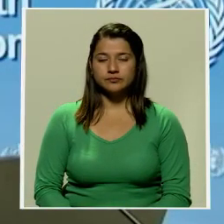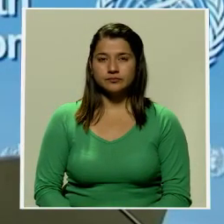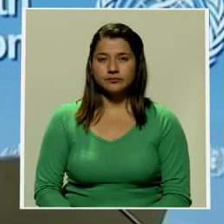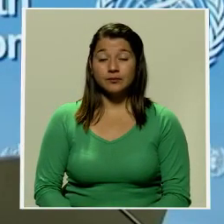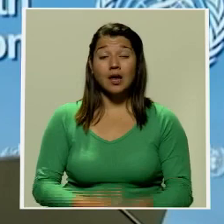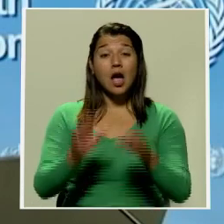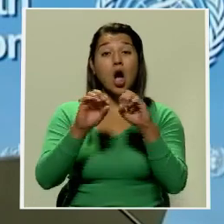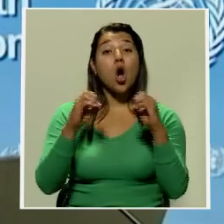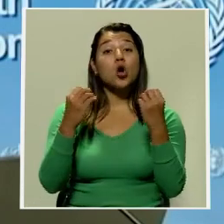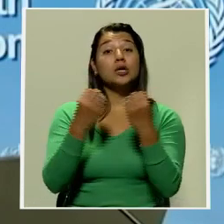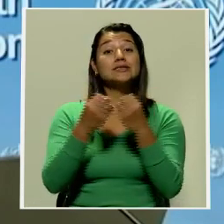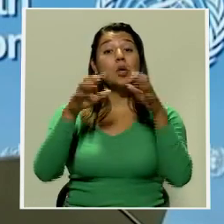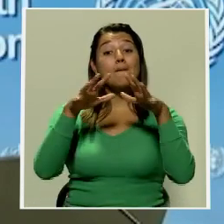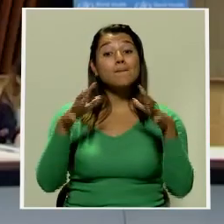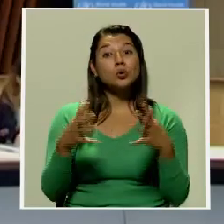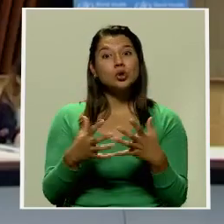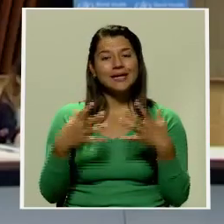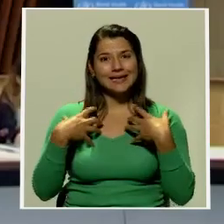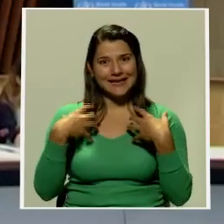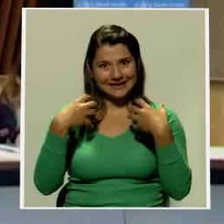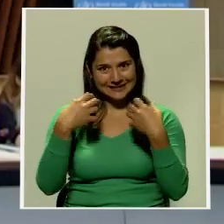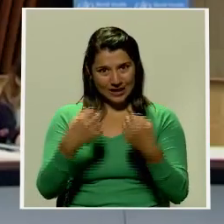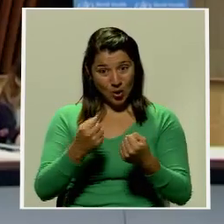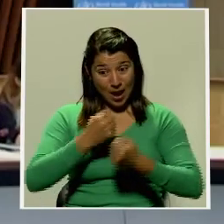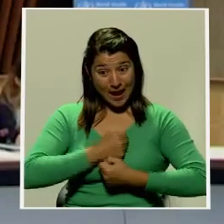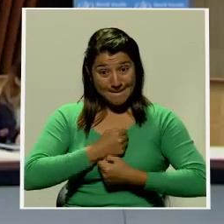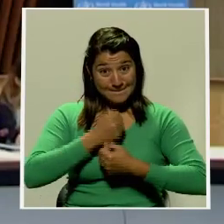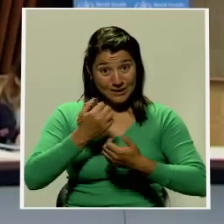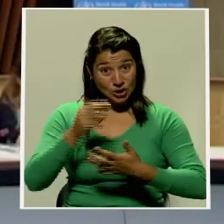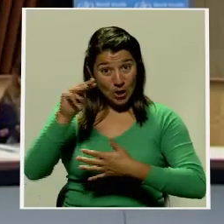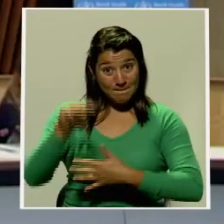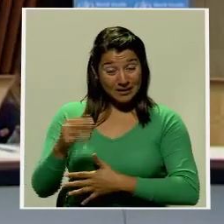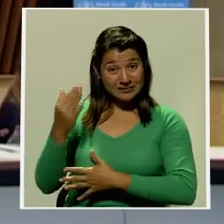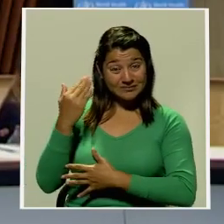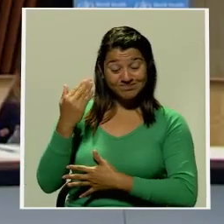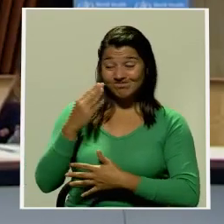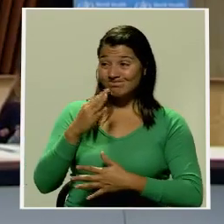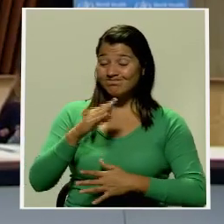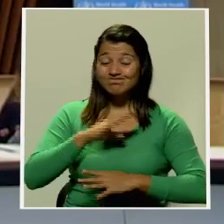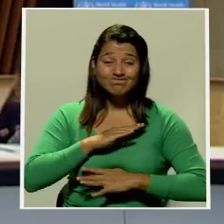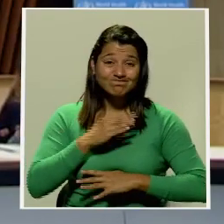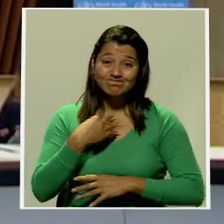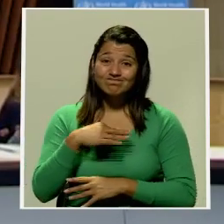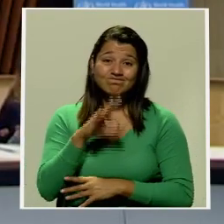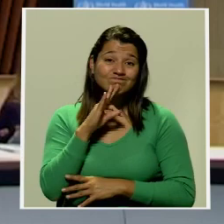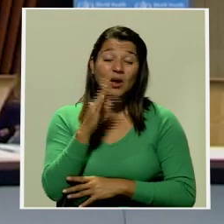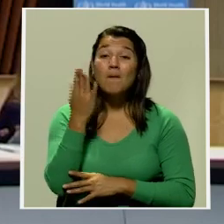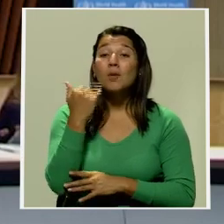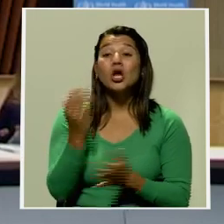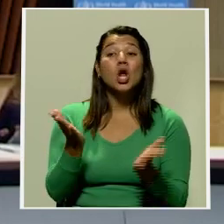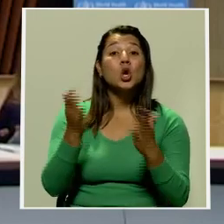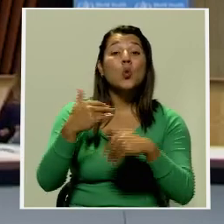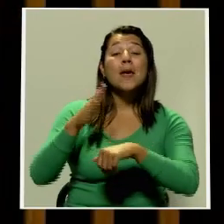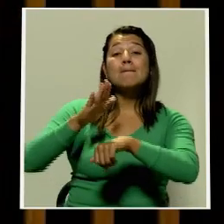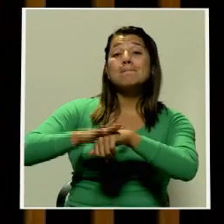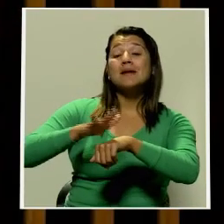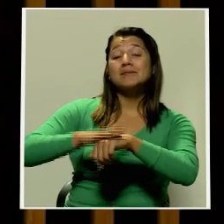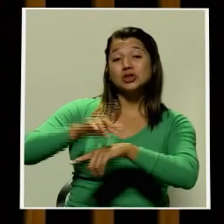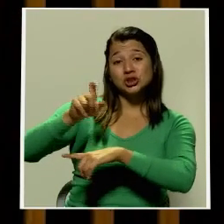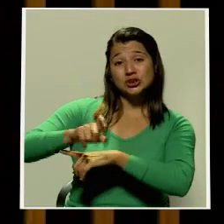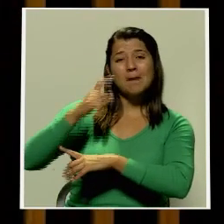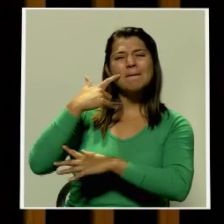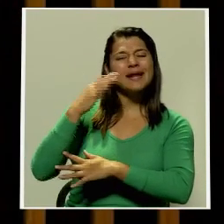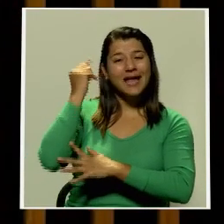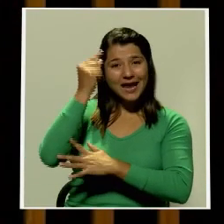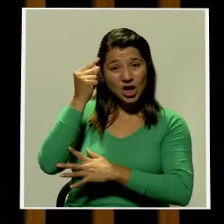La Organización Mundial de la Salud expresó el martes su decepción por la falta de autorizaciones necesarias del gobierno chino para que una